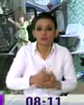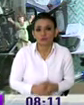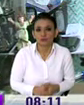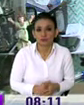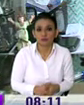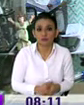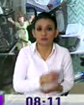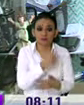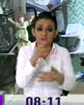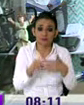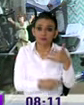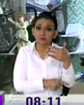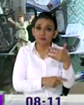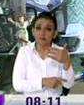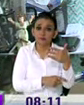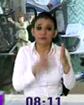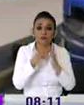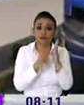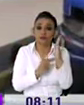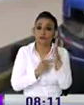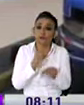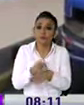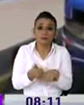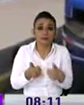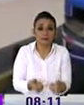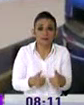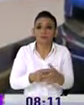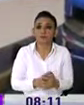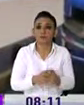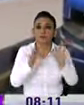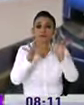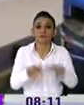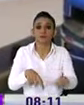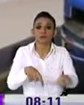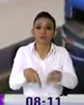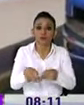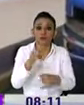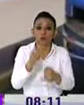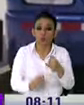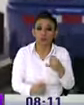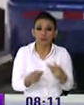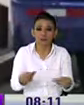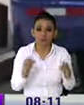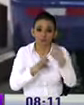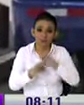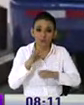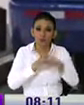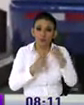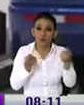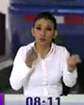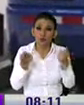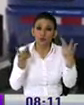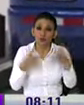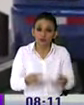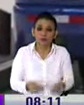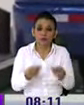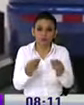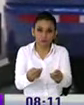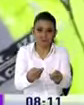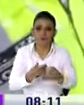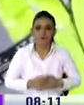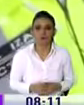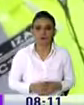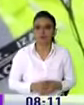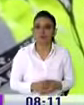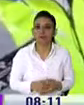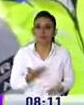los parámetros que exige la normativa. La Secretaría de Movilidad presentará el último balance de los operativos de control en los próximos días. En